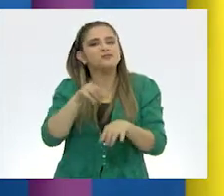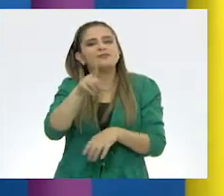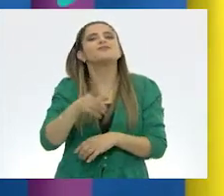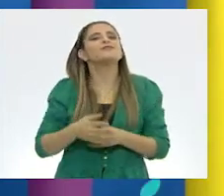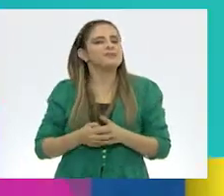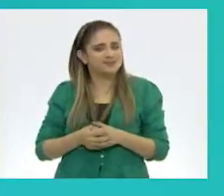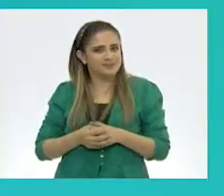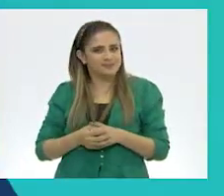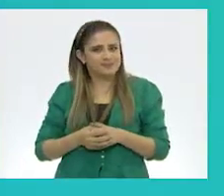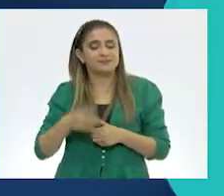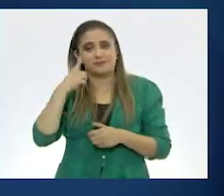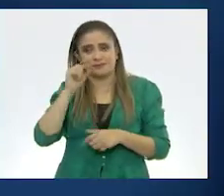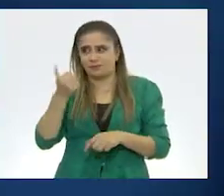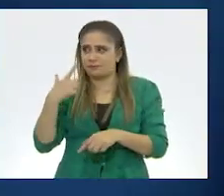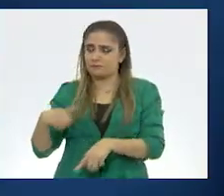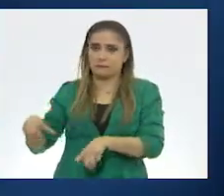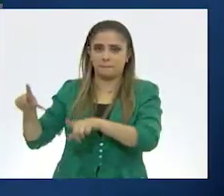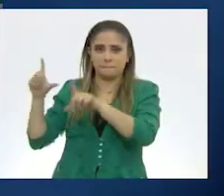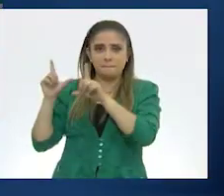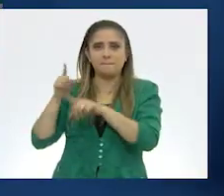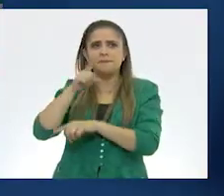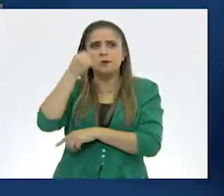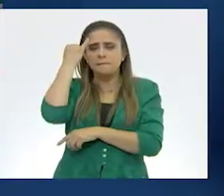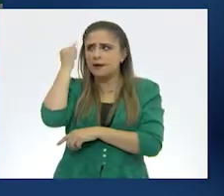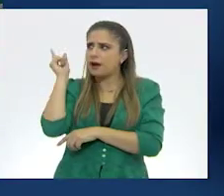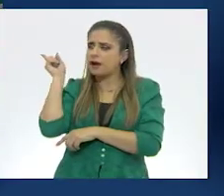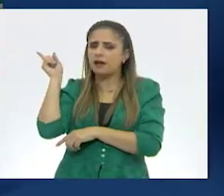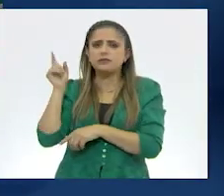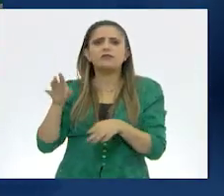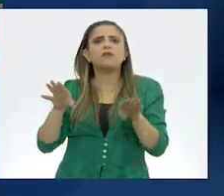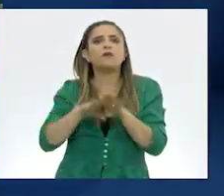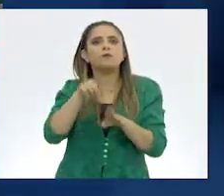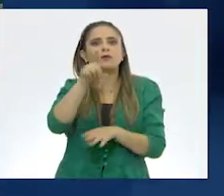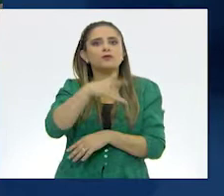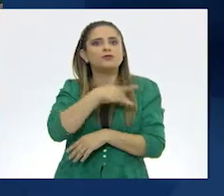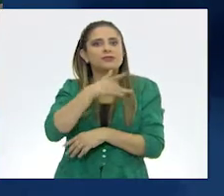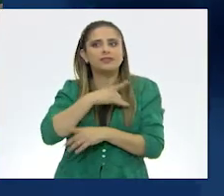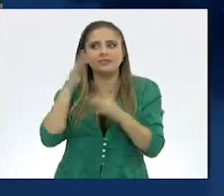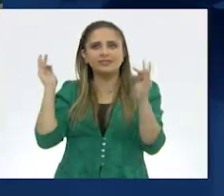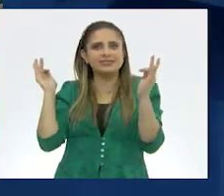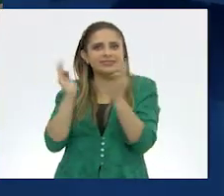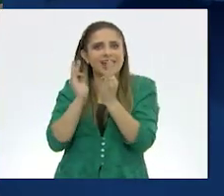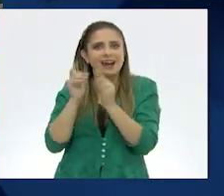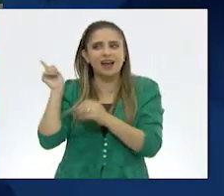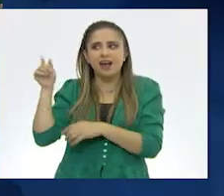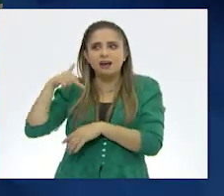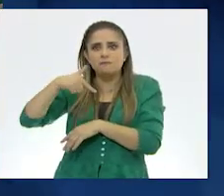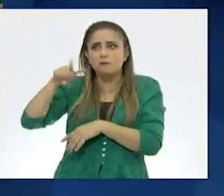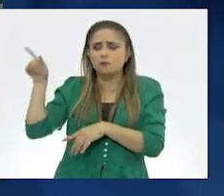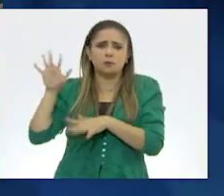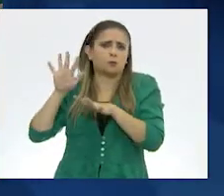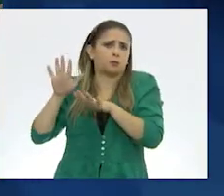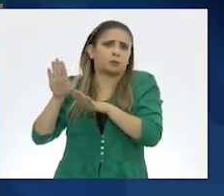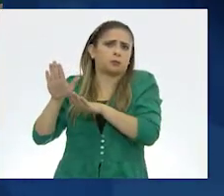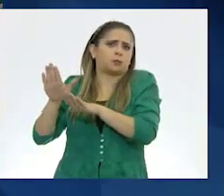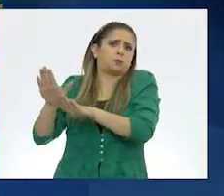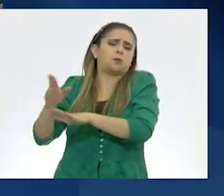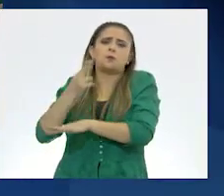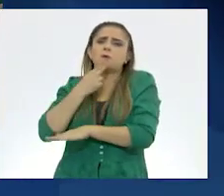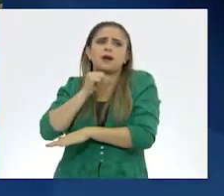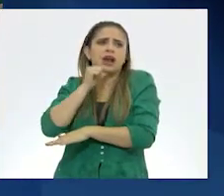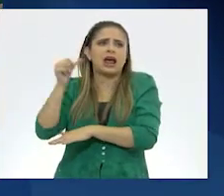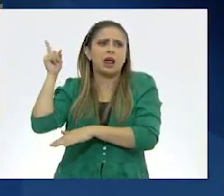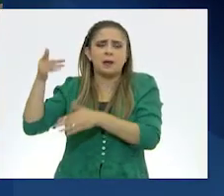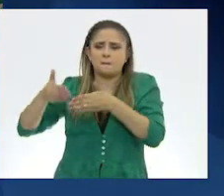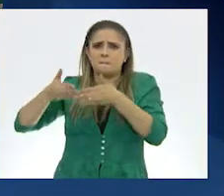En esta, imagínate cómo se sentiría estar cerca de ese lugar que está en ruinas. Un bote que está lleno